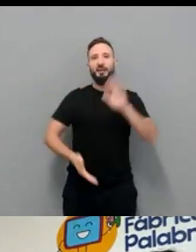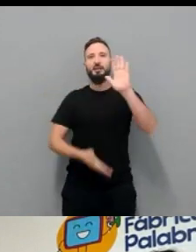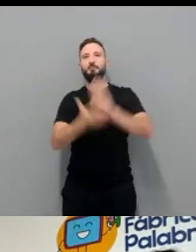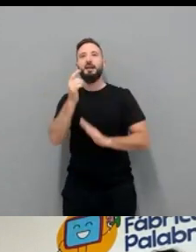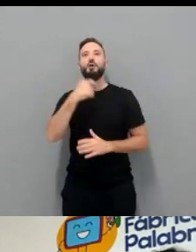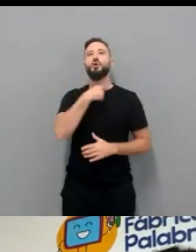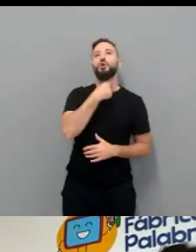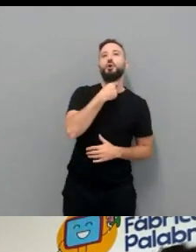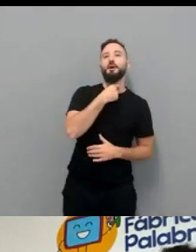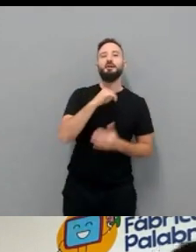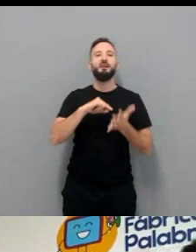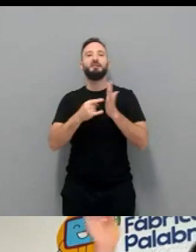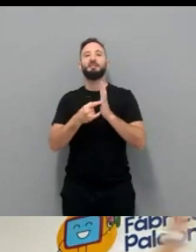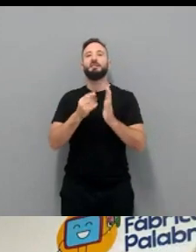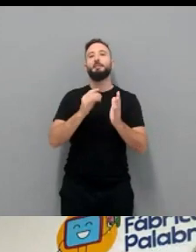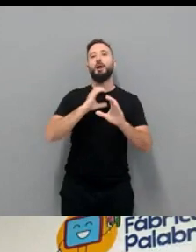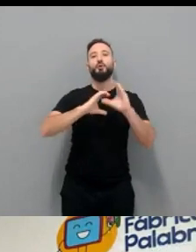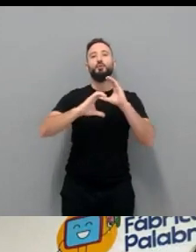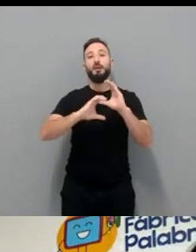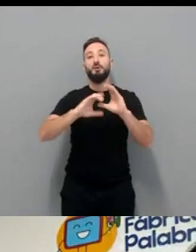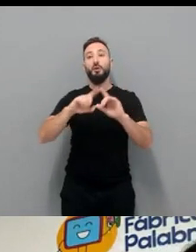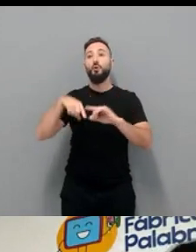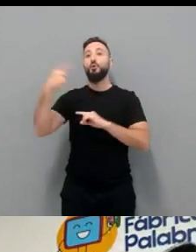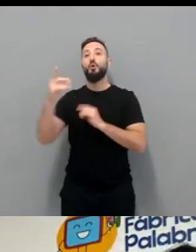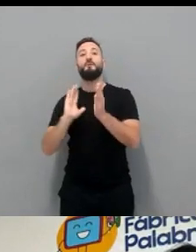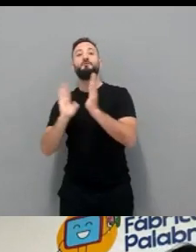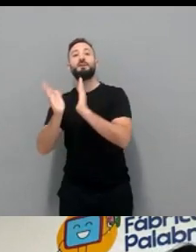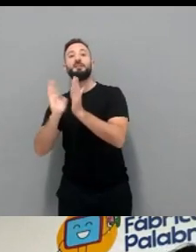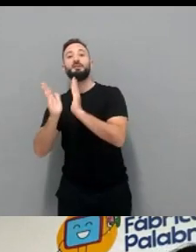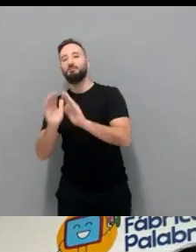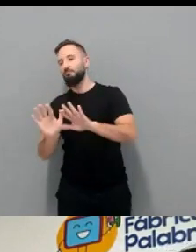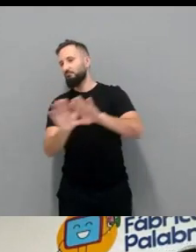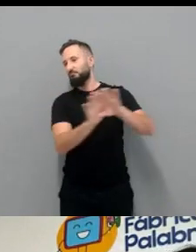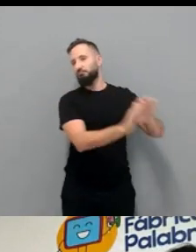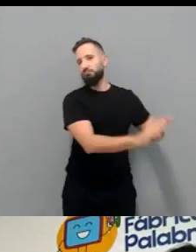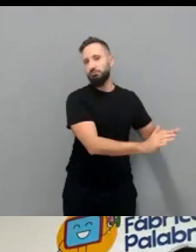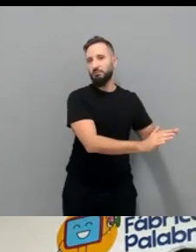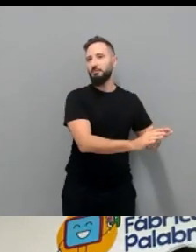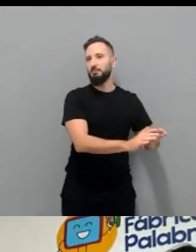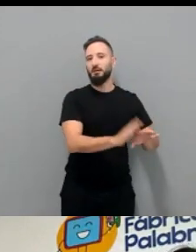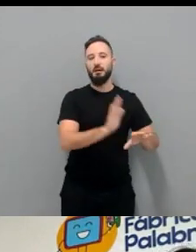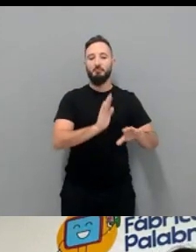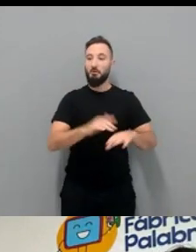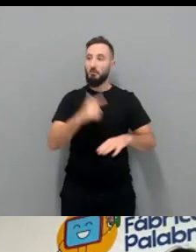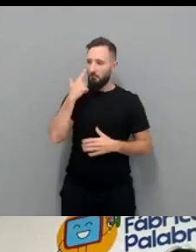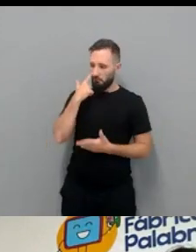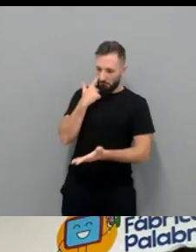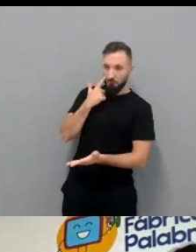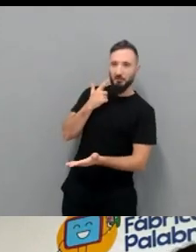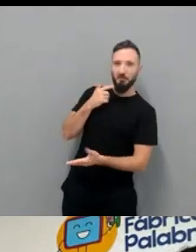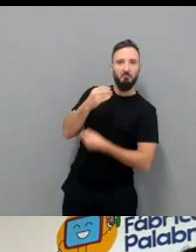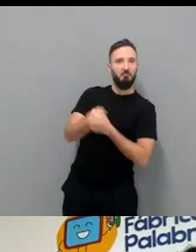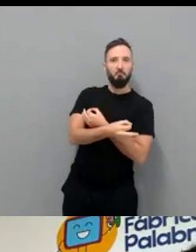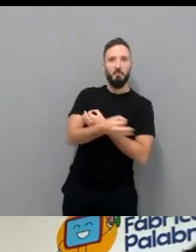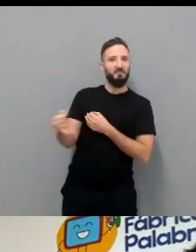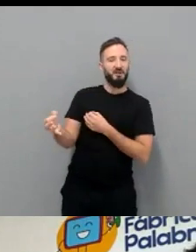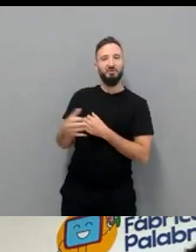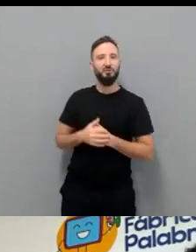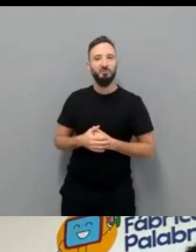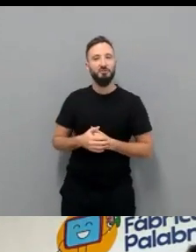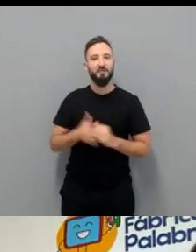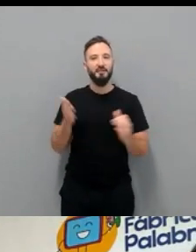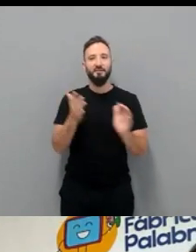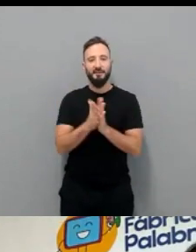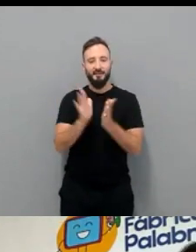logopedia con su sistema de comunicación y luego van al fisio y lo dejan ahí en el banquito y dicen, ah, genial, pues ya no